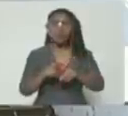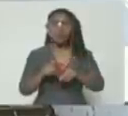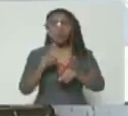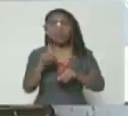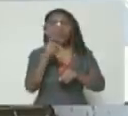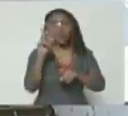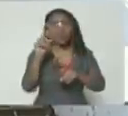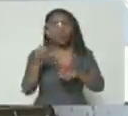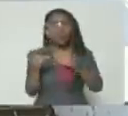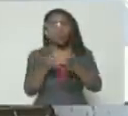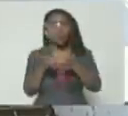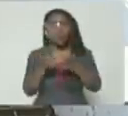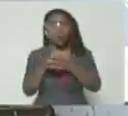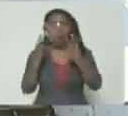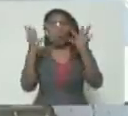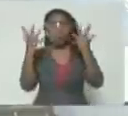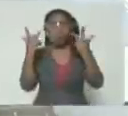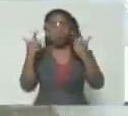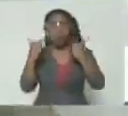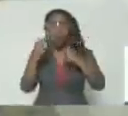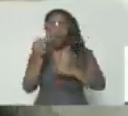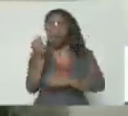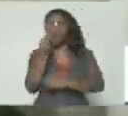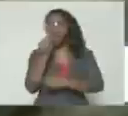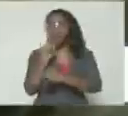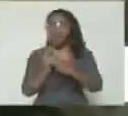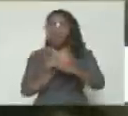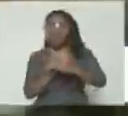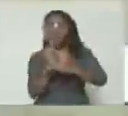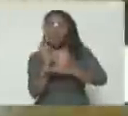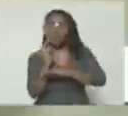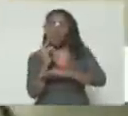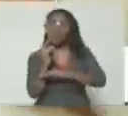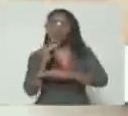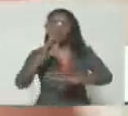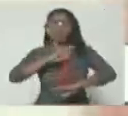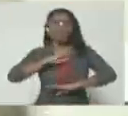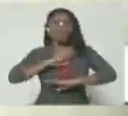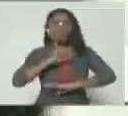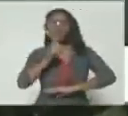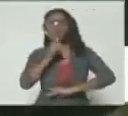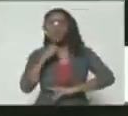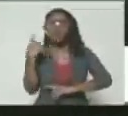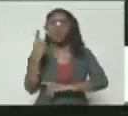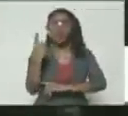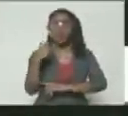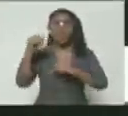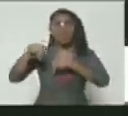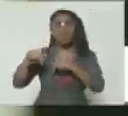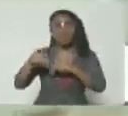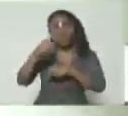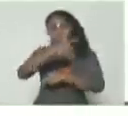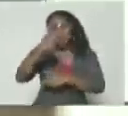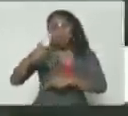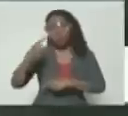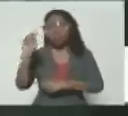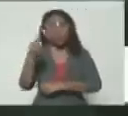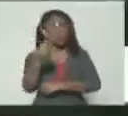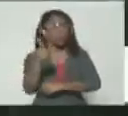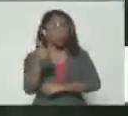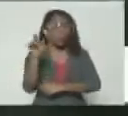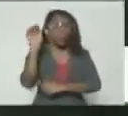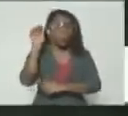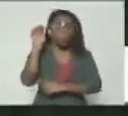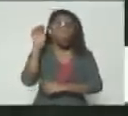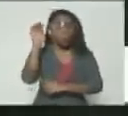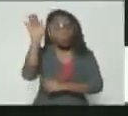el sector agrícola vegetal. Para beneficio, presidente, no solamente de estas generaciones, sino también de las